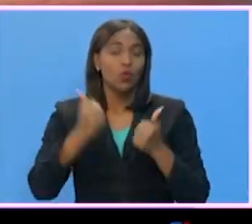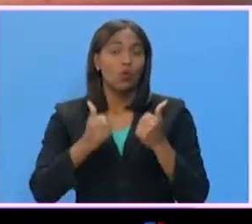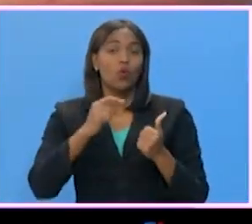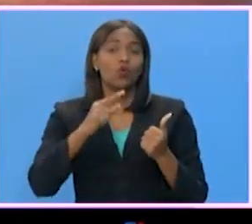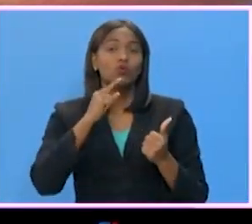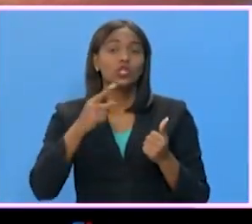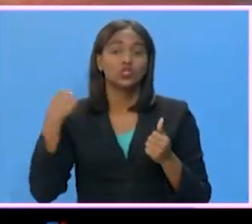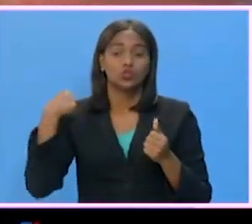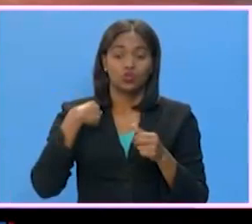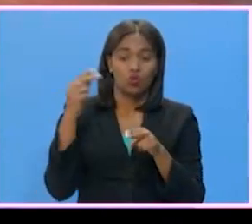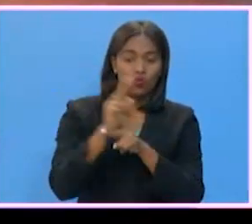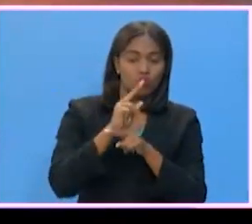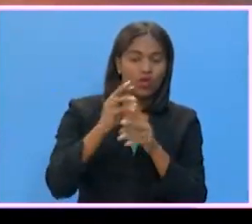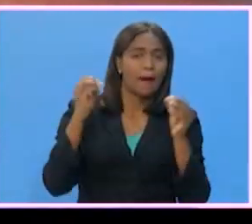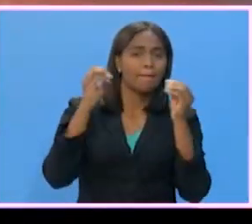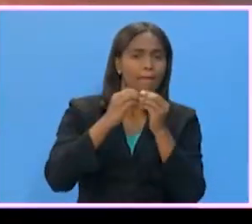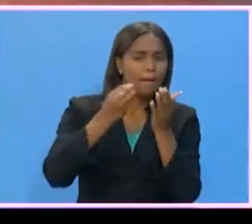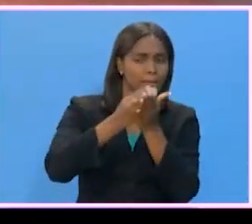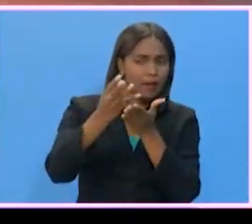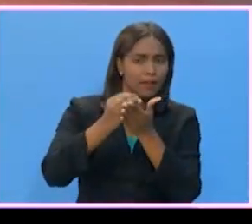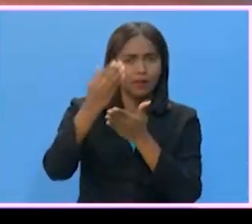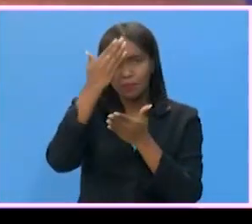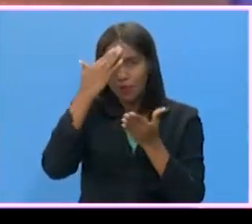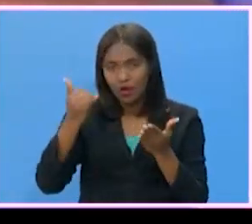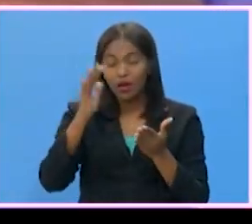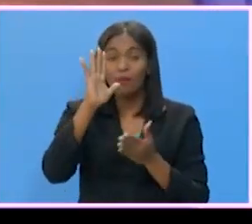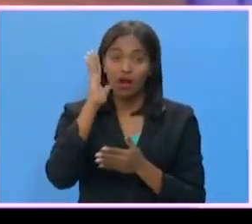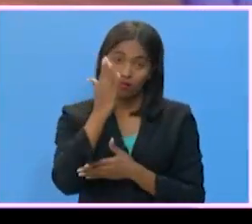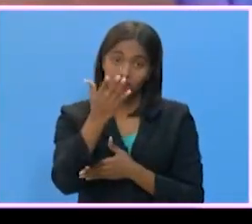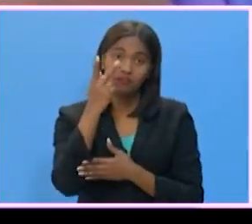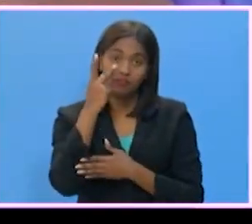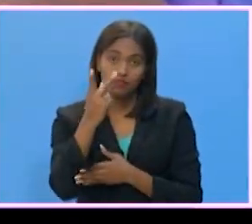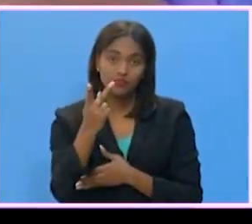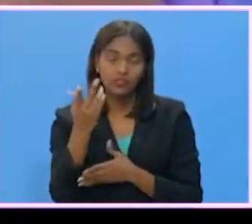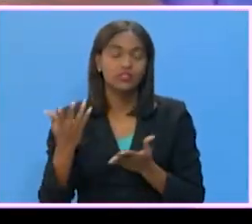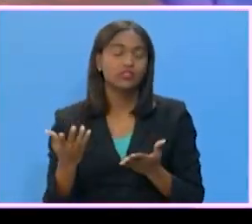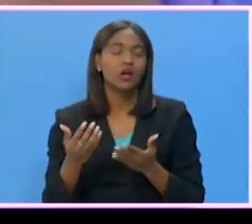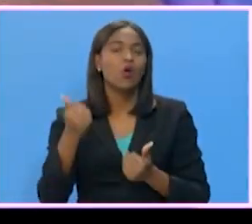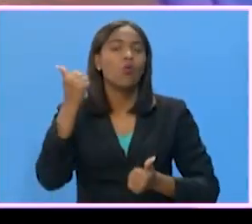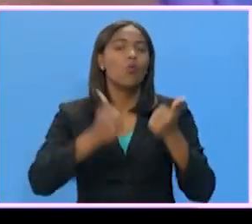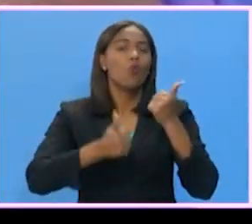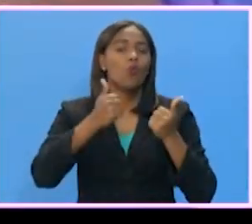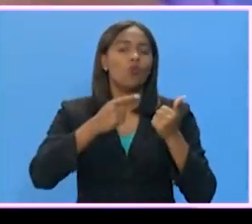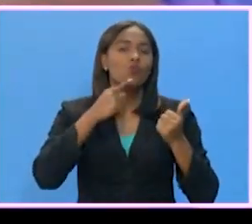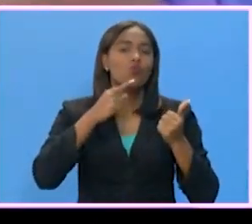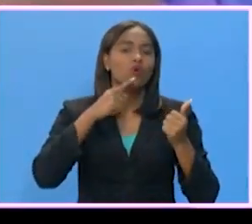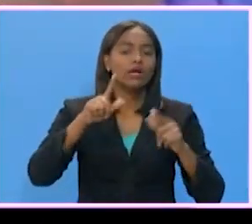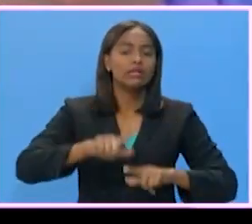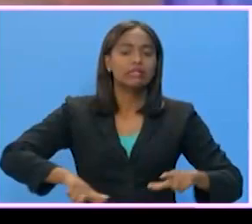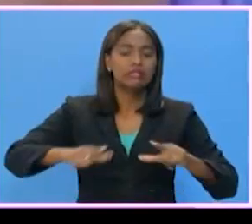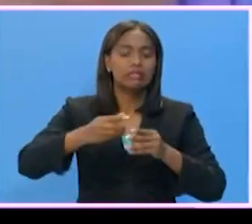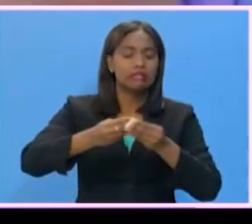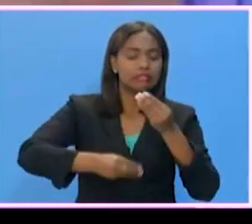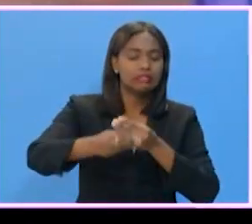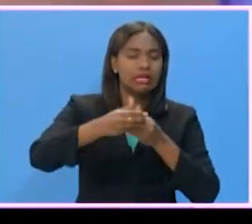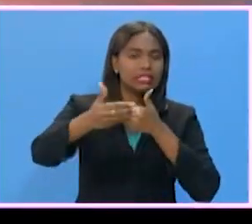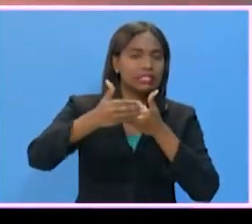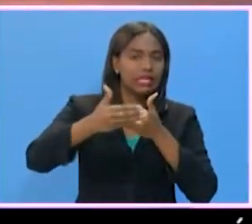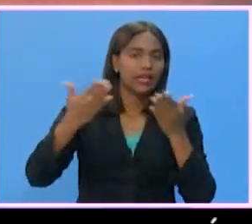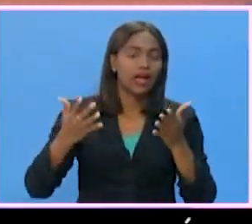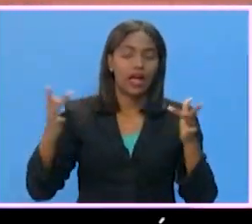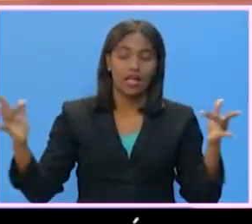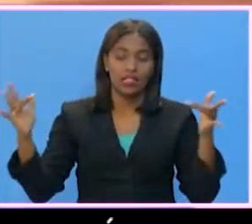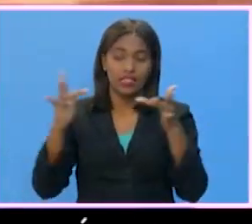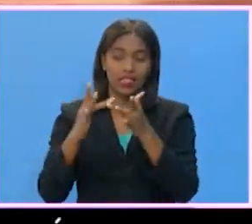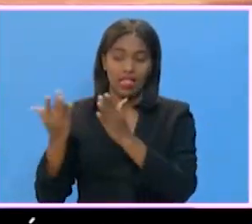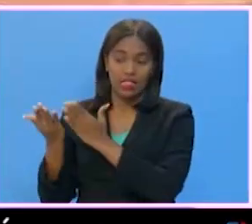de consumo local? ¿Por qué? Ustedes van a ver. ¿Cuál mercado le queda cerca? ¿Cuál es la conectividad